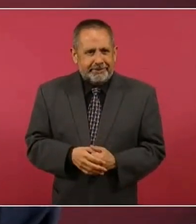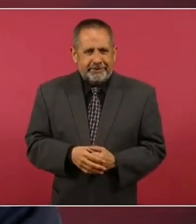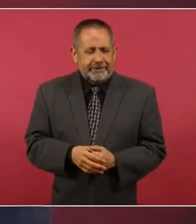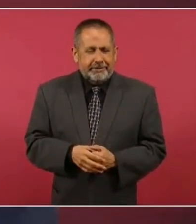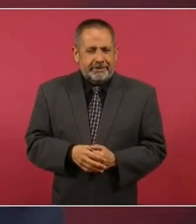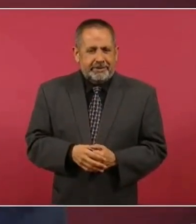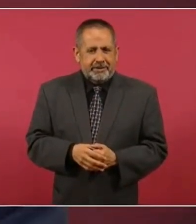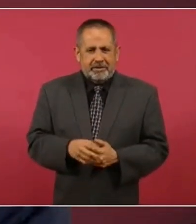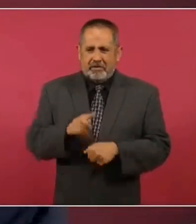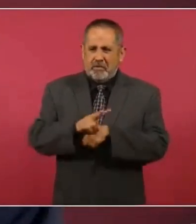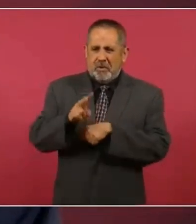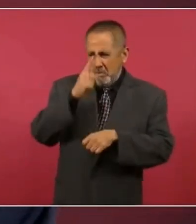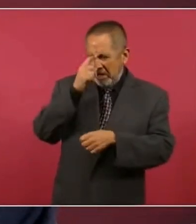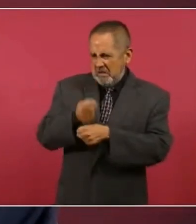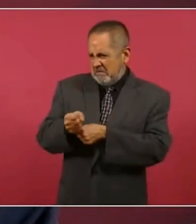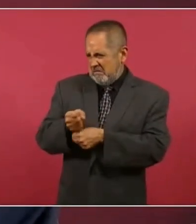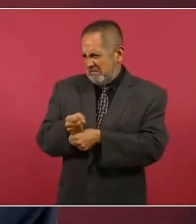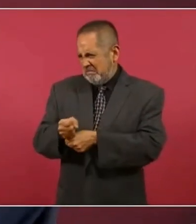a reprimir.